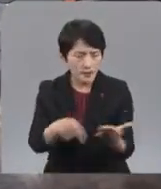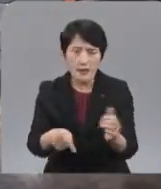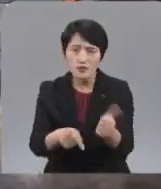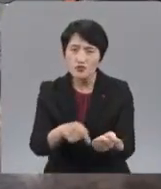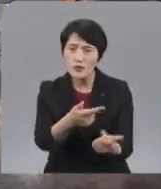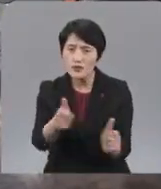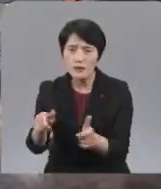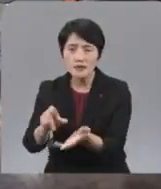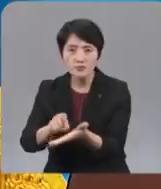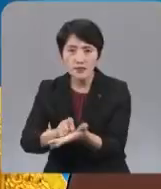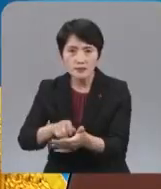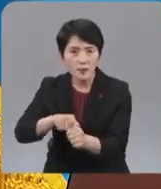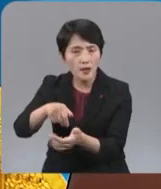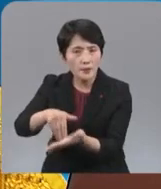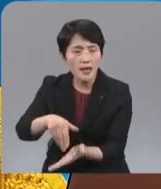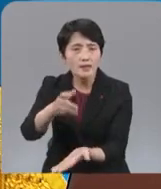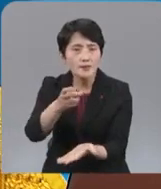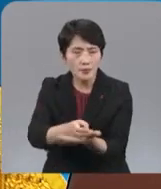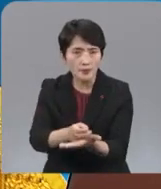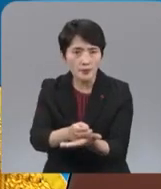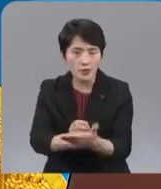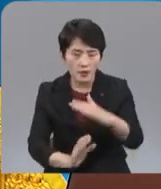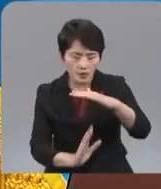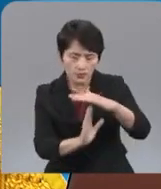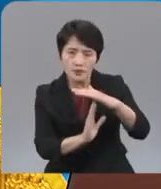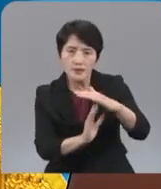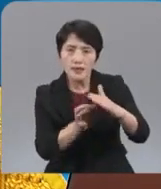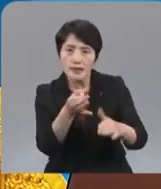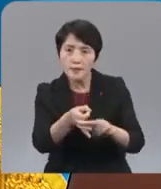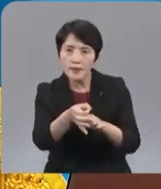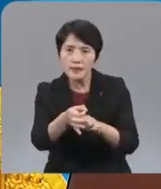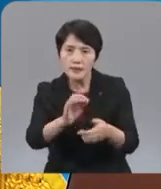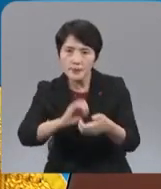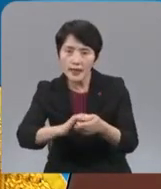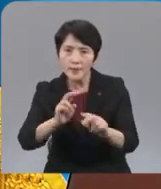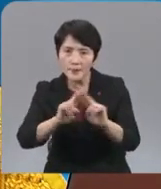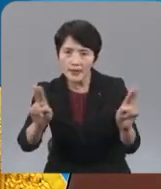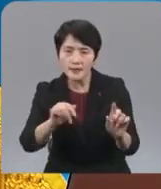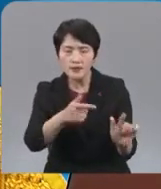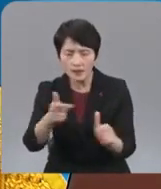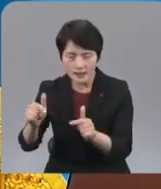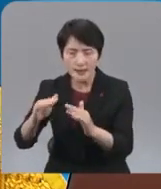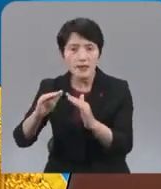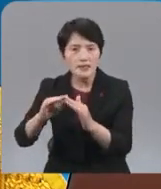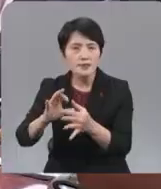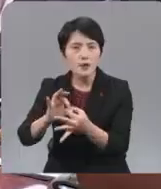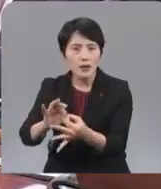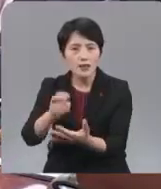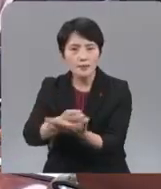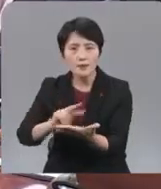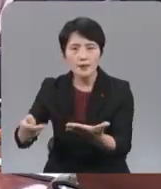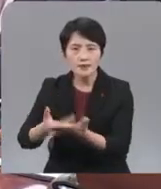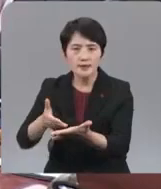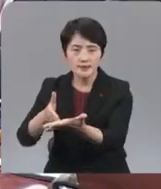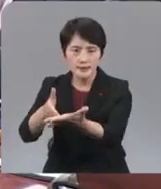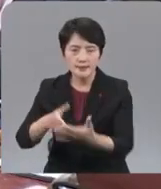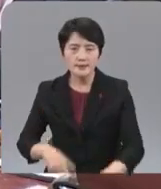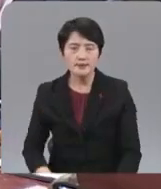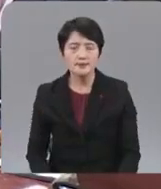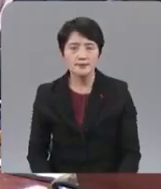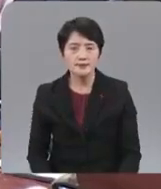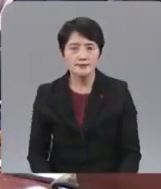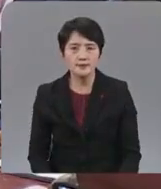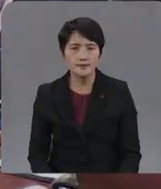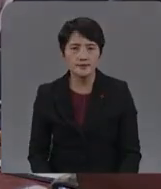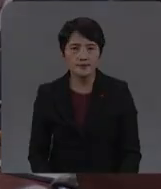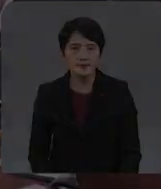Sur son ciudadanos que el país debe acoger en esta línea yo un Solicito al Ministerio de reunificación Designar una fecha como día de los